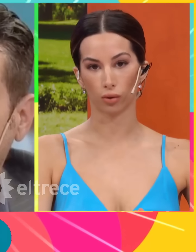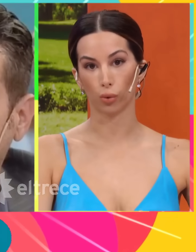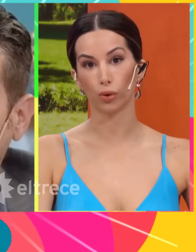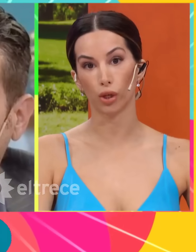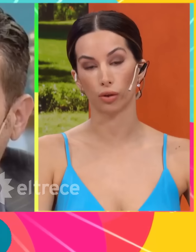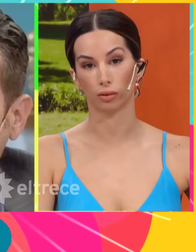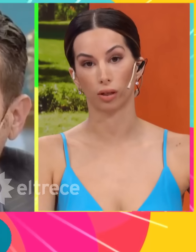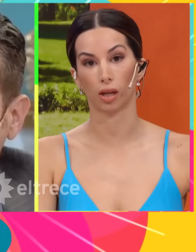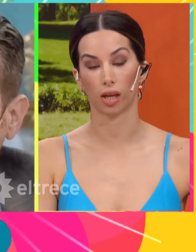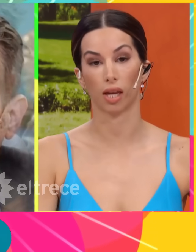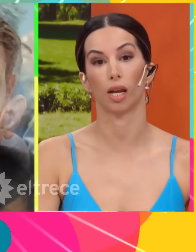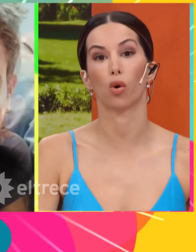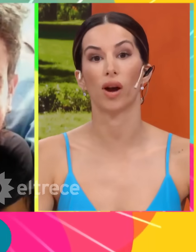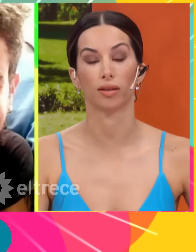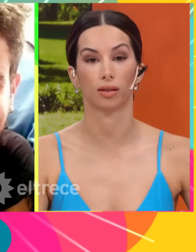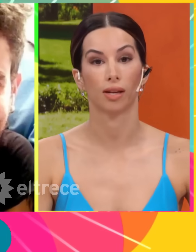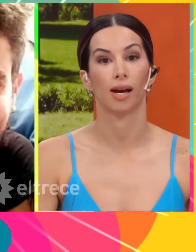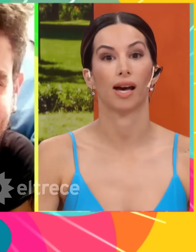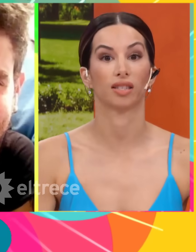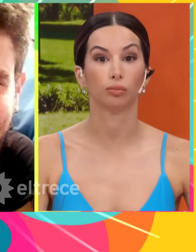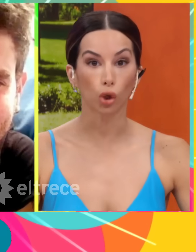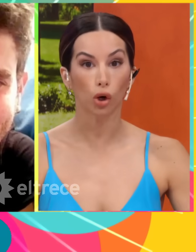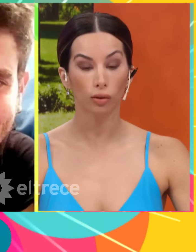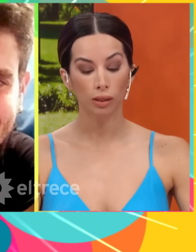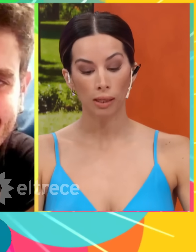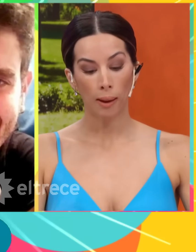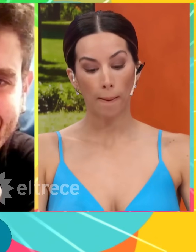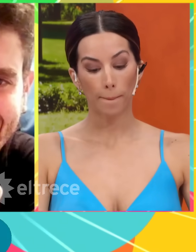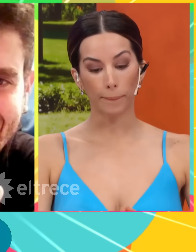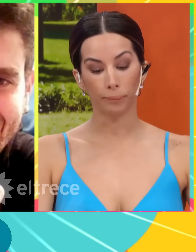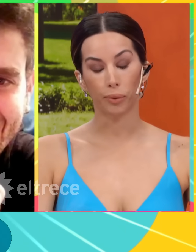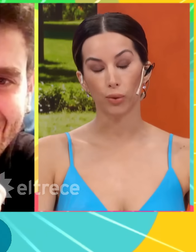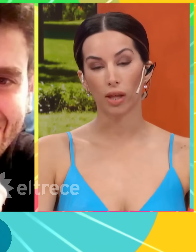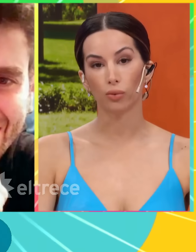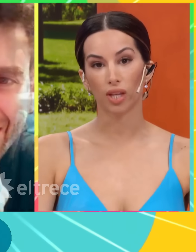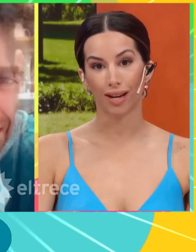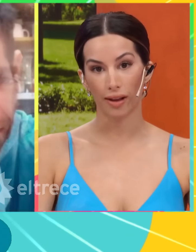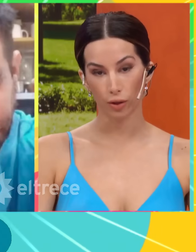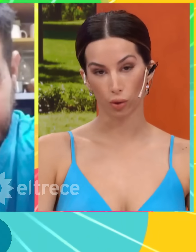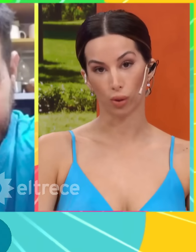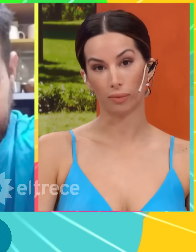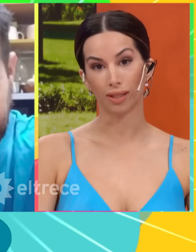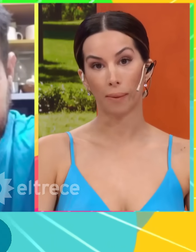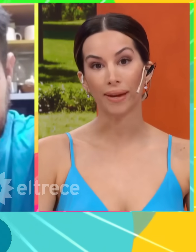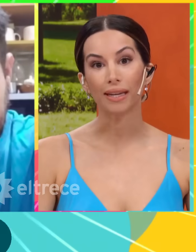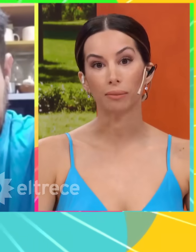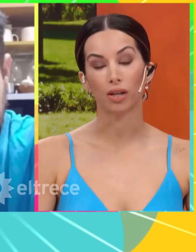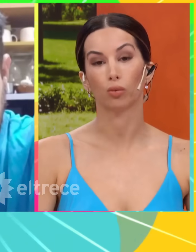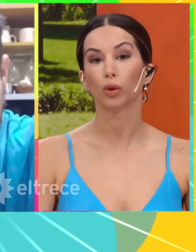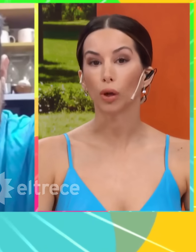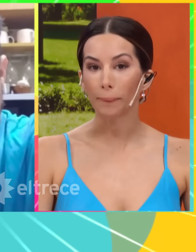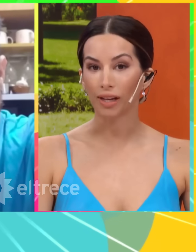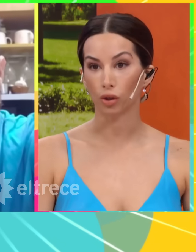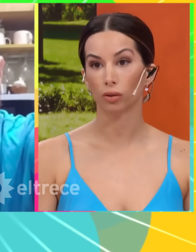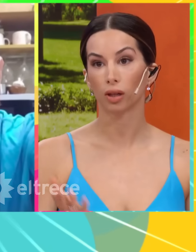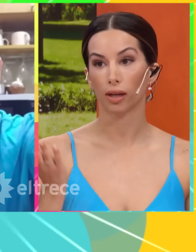una resolución que el juez aceptó por una denuncia que le hizo su lemita Menem a su